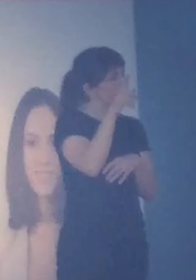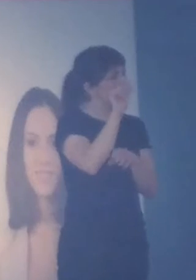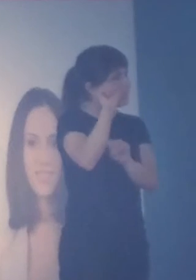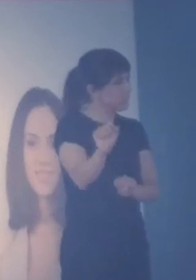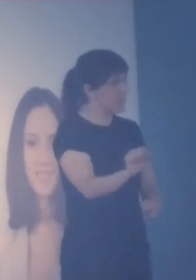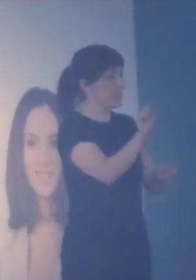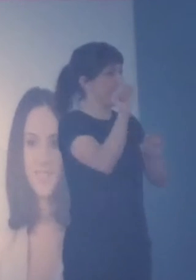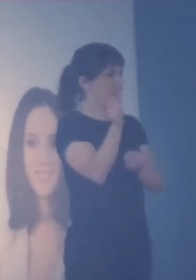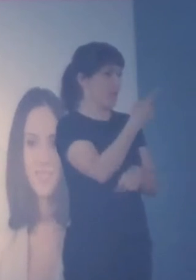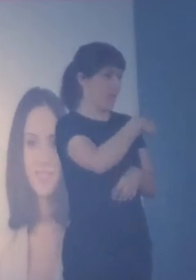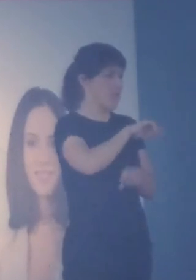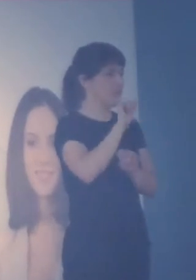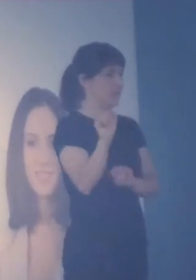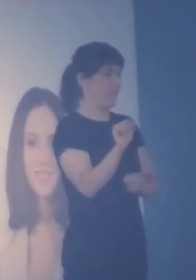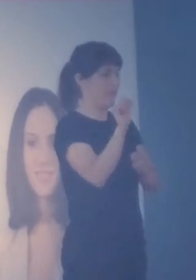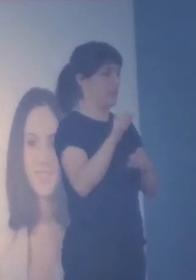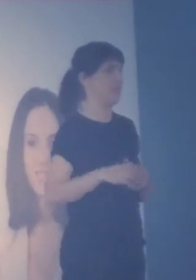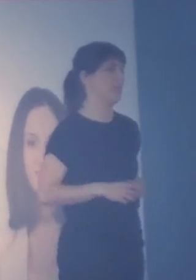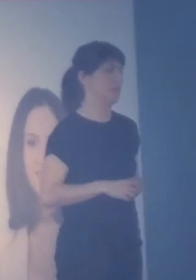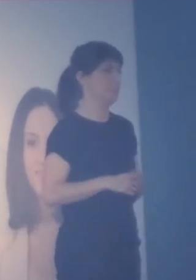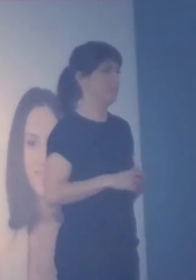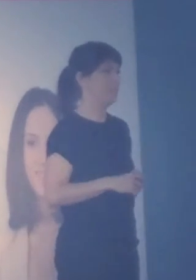Y por supuesto,